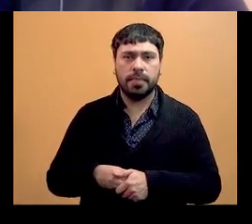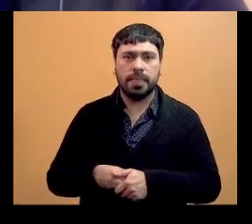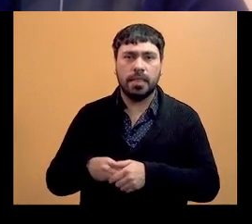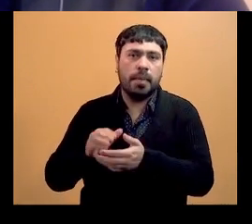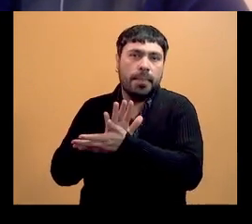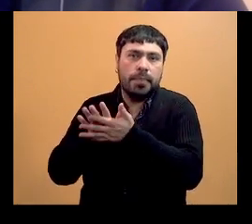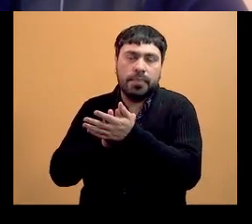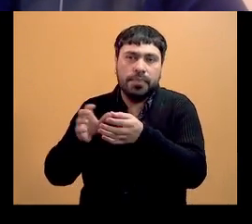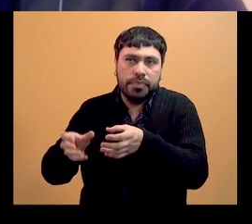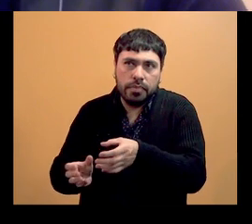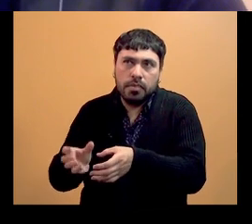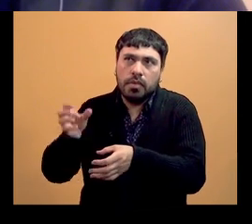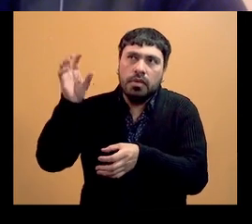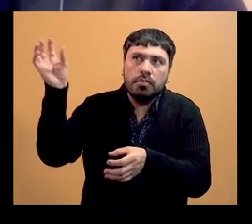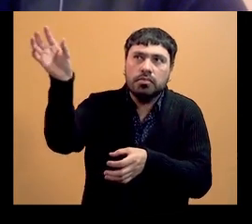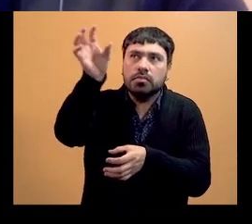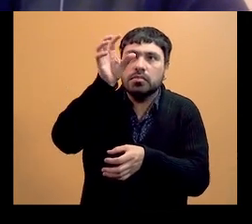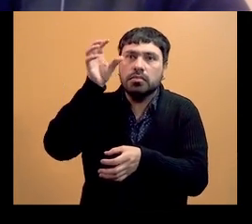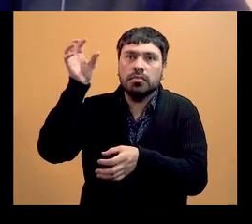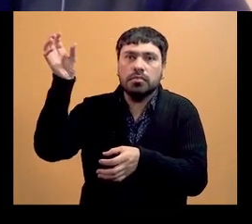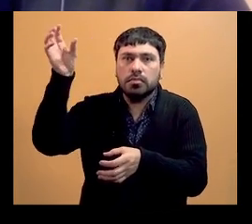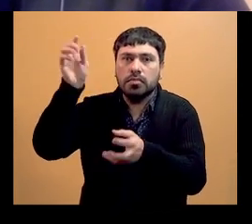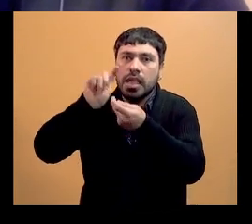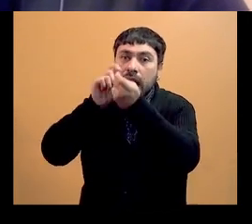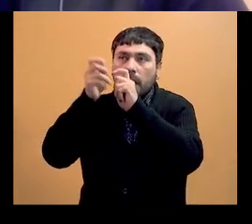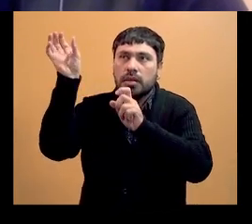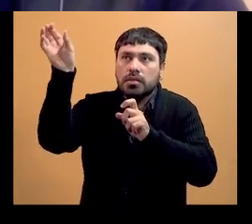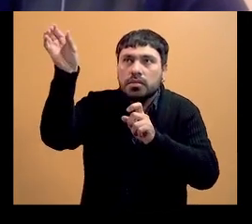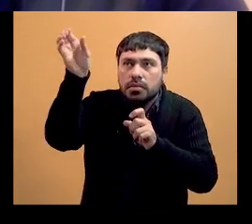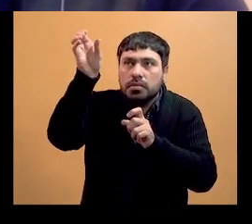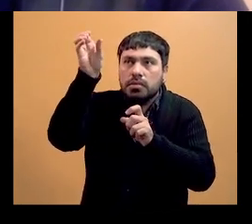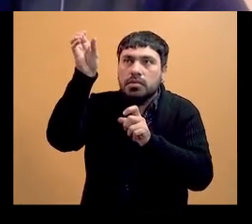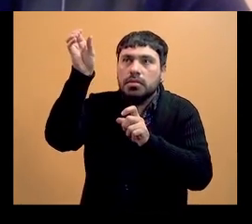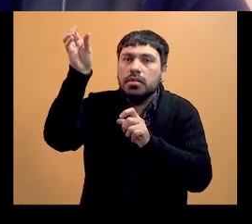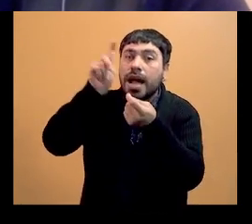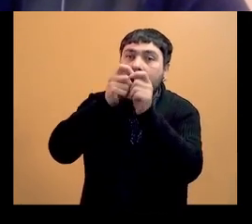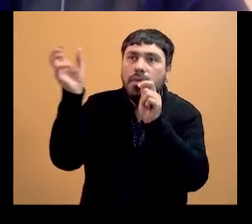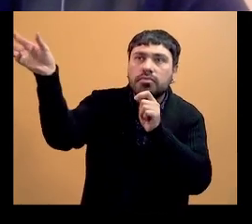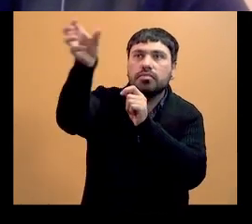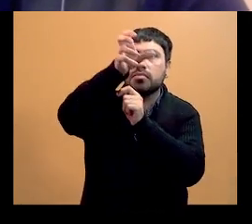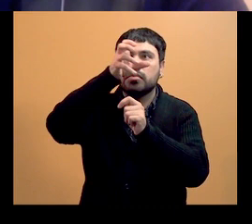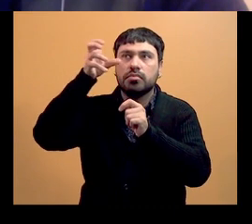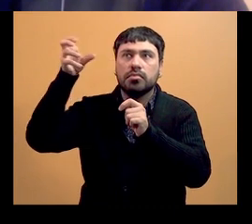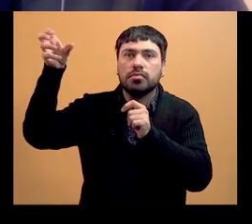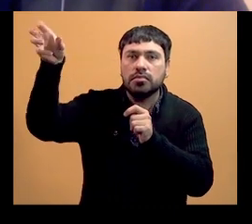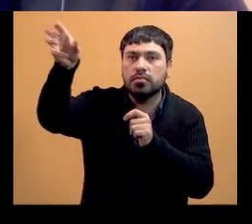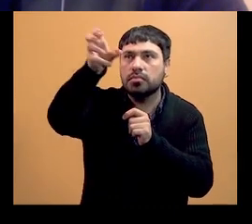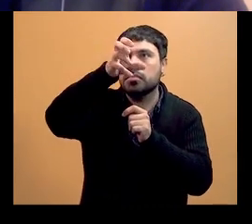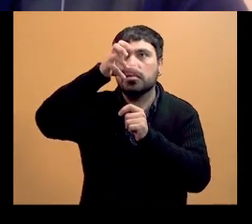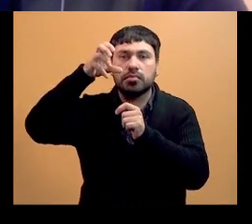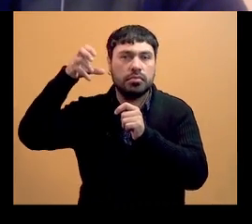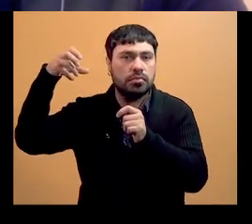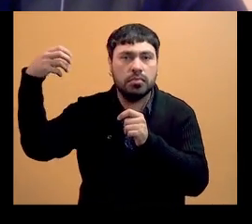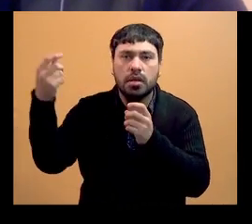bajar a una órbita más baja, valga la redundancia, y de esa forma ser capturado por la fricción de lo que quede de la atmósfera